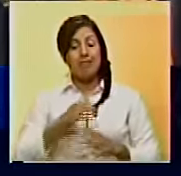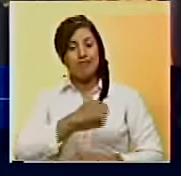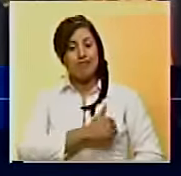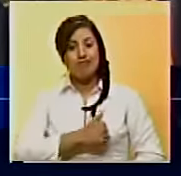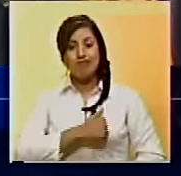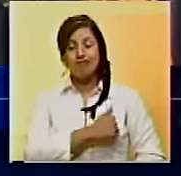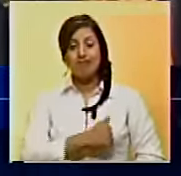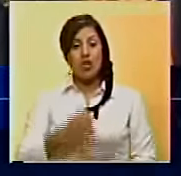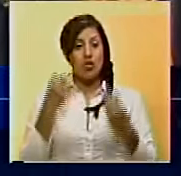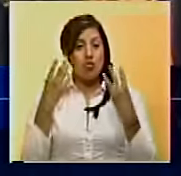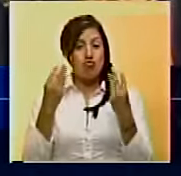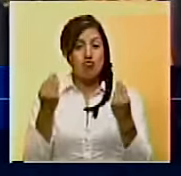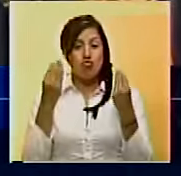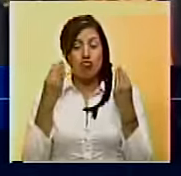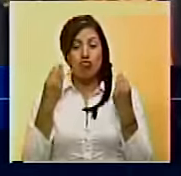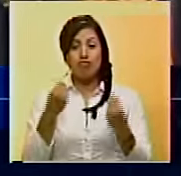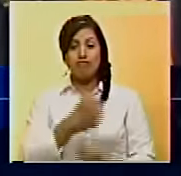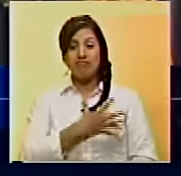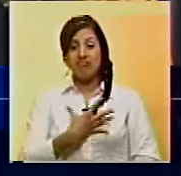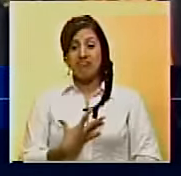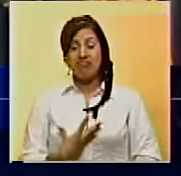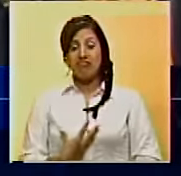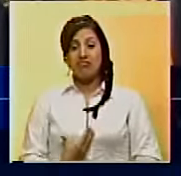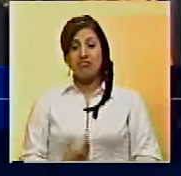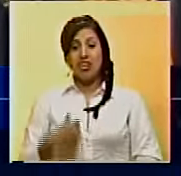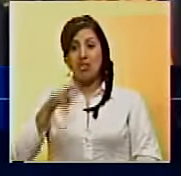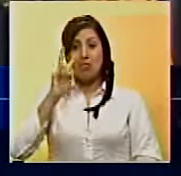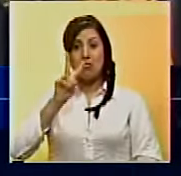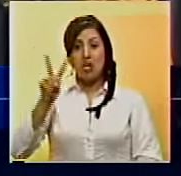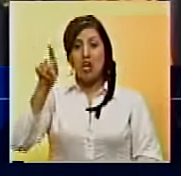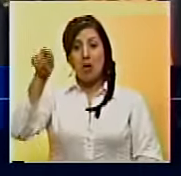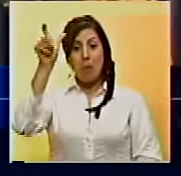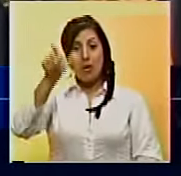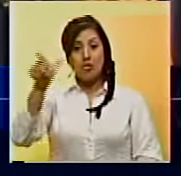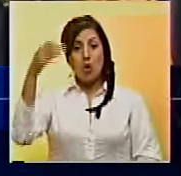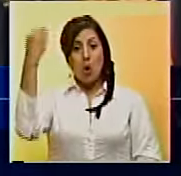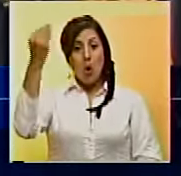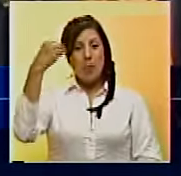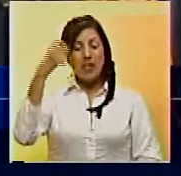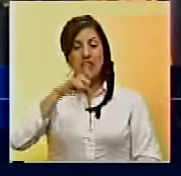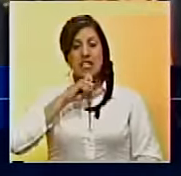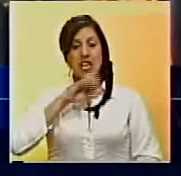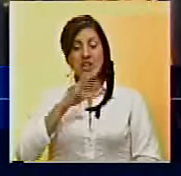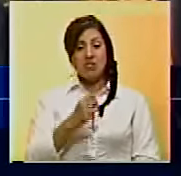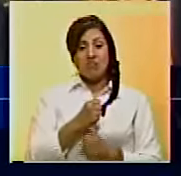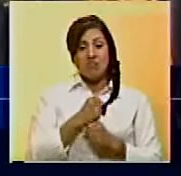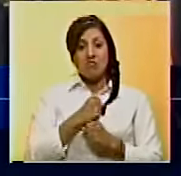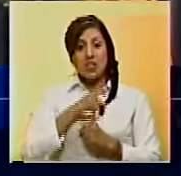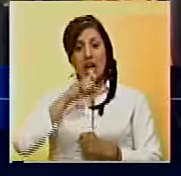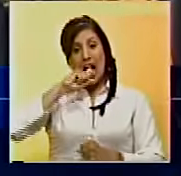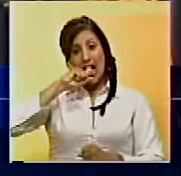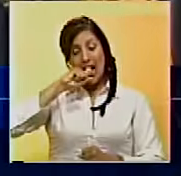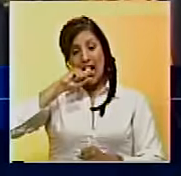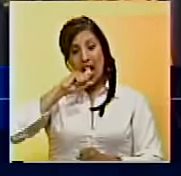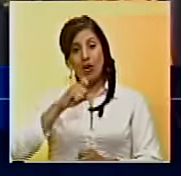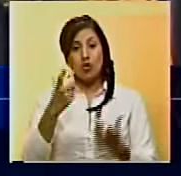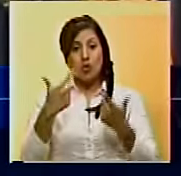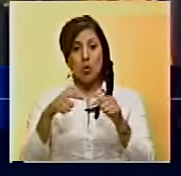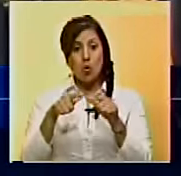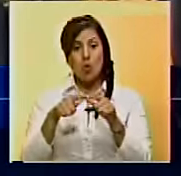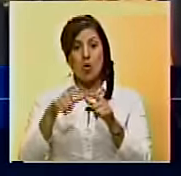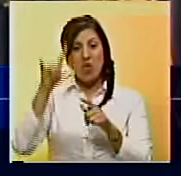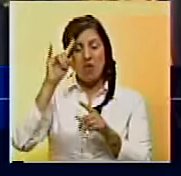Lamento mucho la opinión, y así la califico, egoísta,